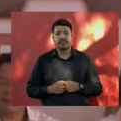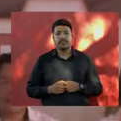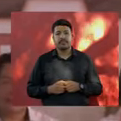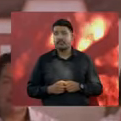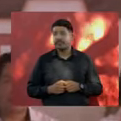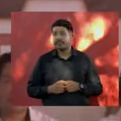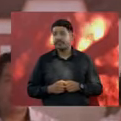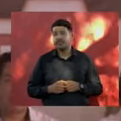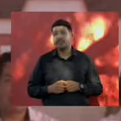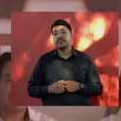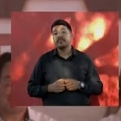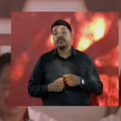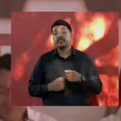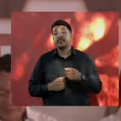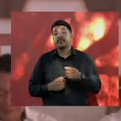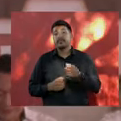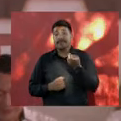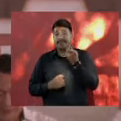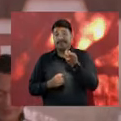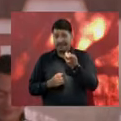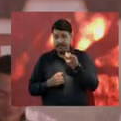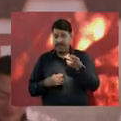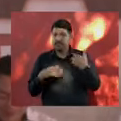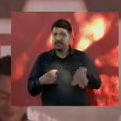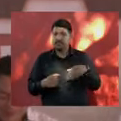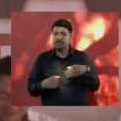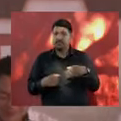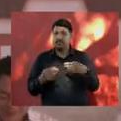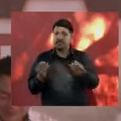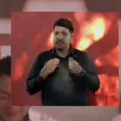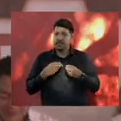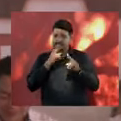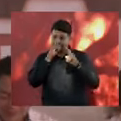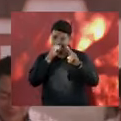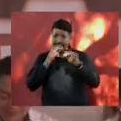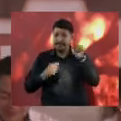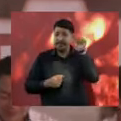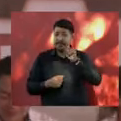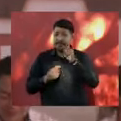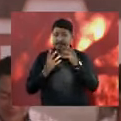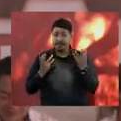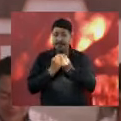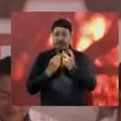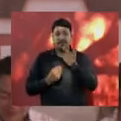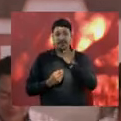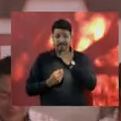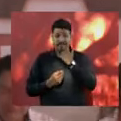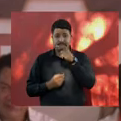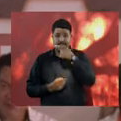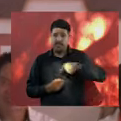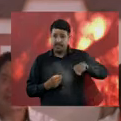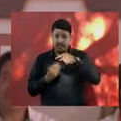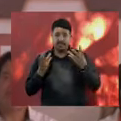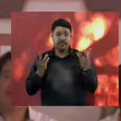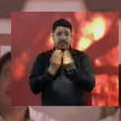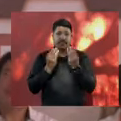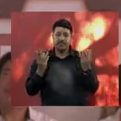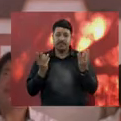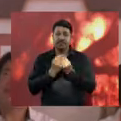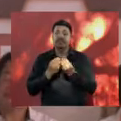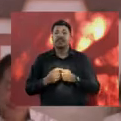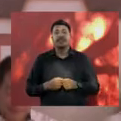Ha sido, es y será un honor siempre estar con Andrés Manuel López Obrador.